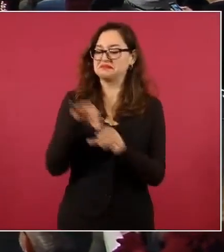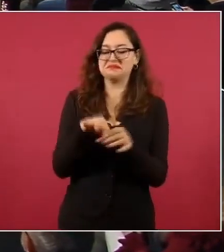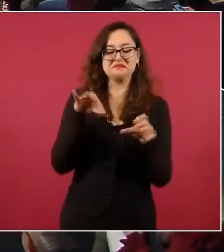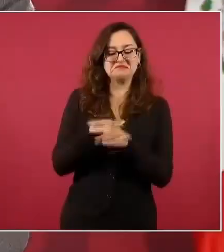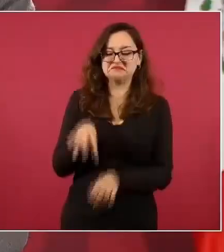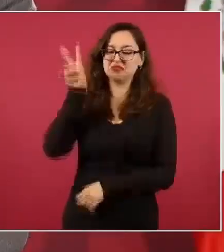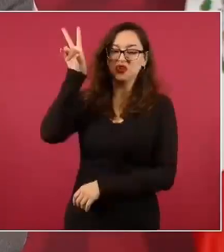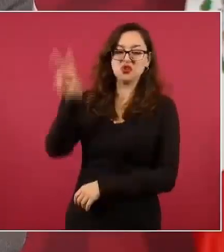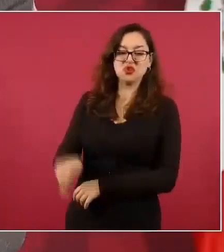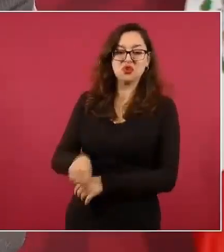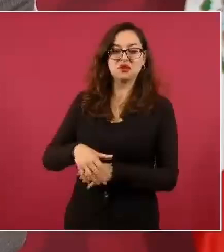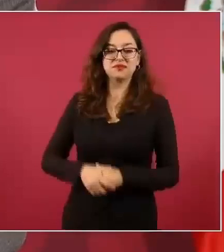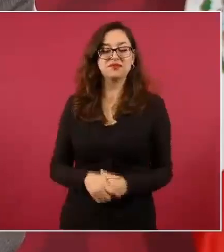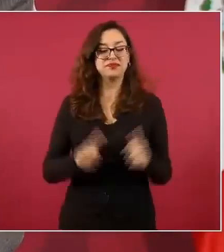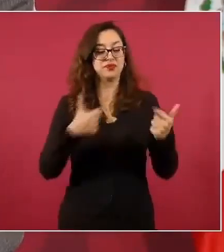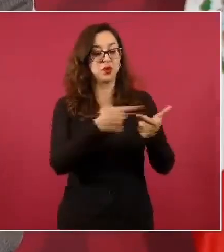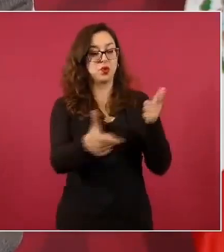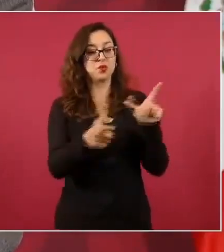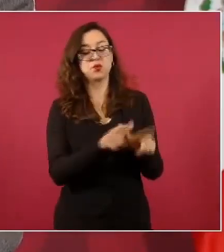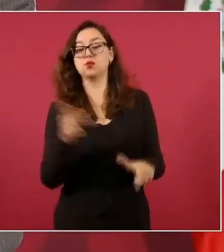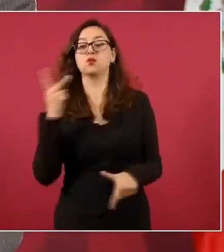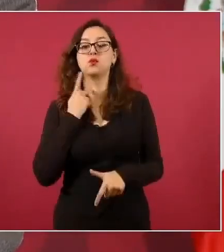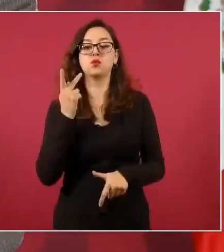porque el del PAN con el del PRI,